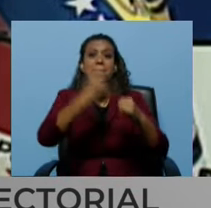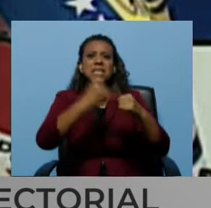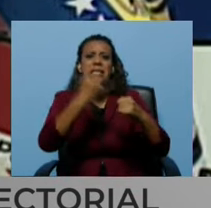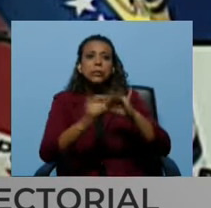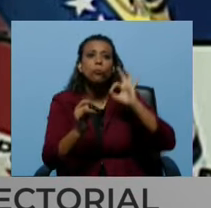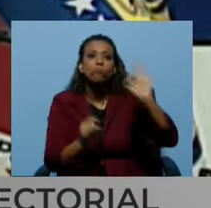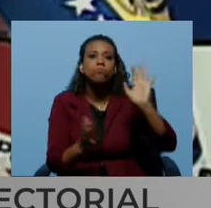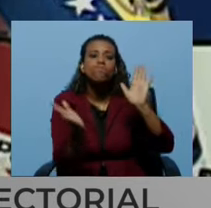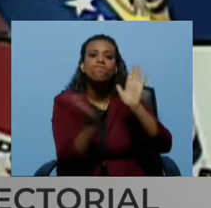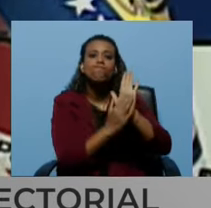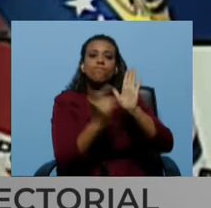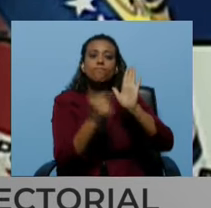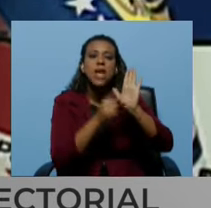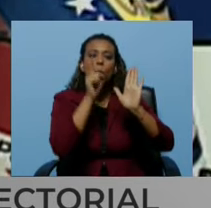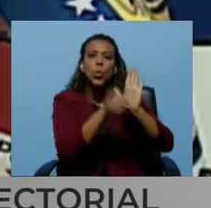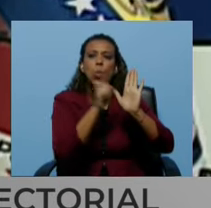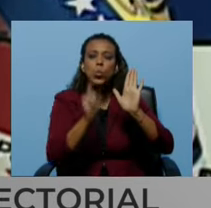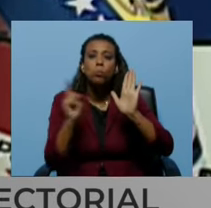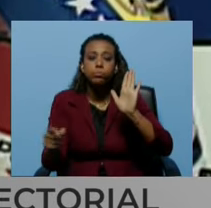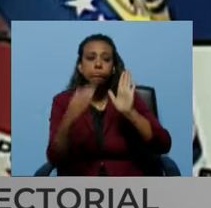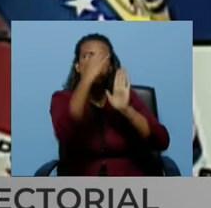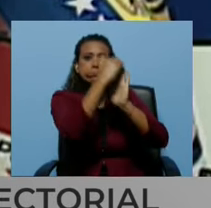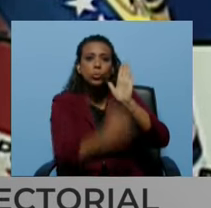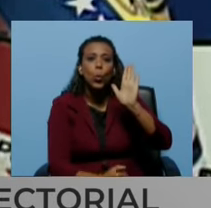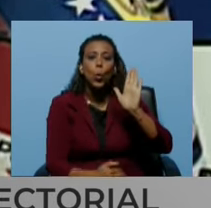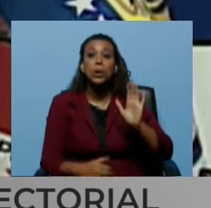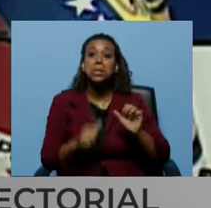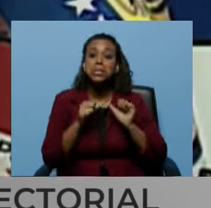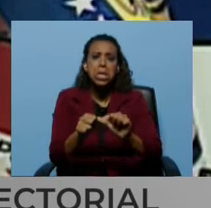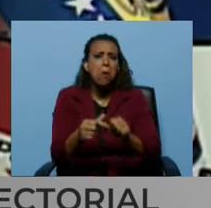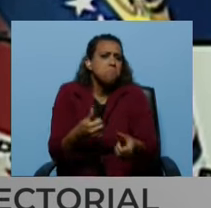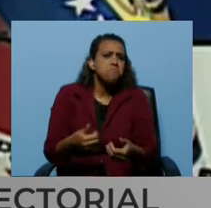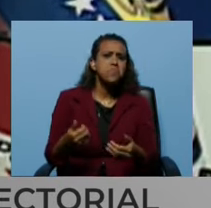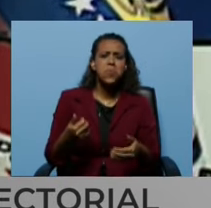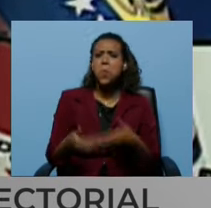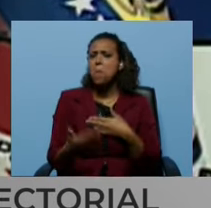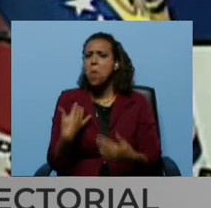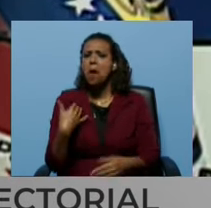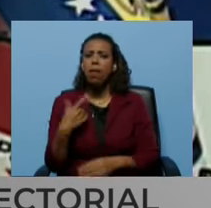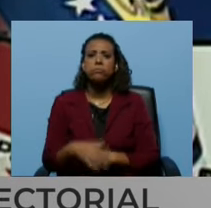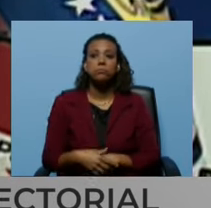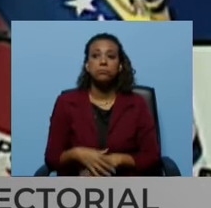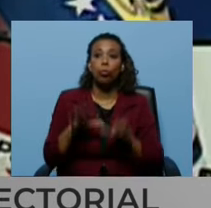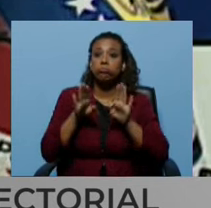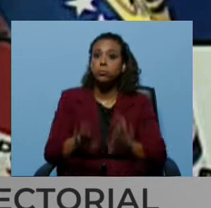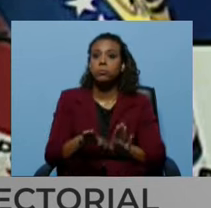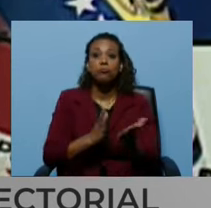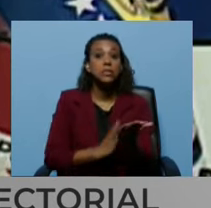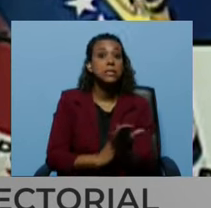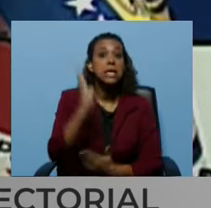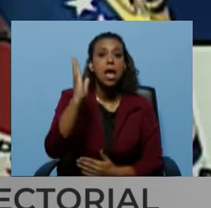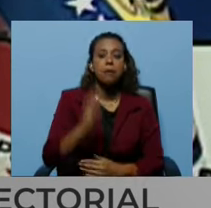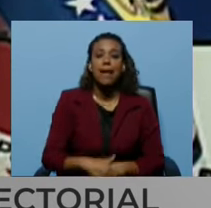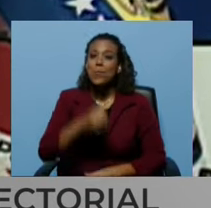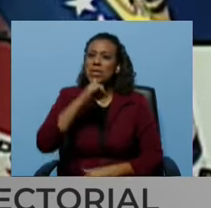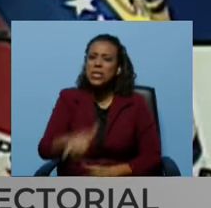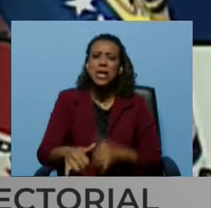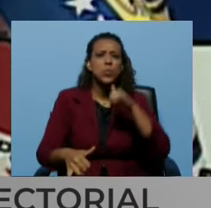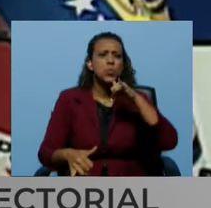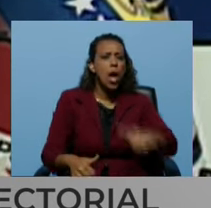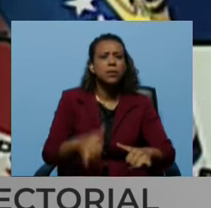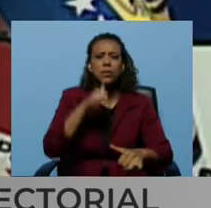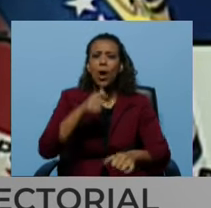que le faltó la fecha. Y ellos siguieron adelante. No se paran. Hemos denunciado en